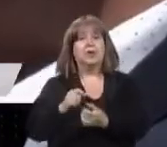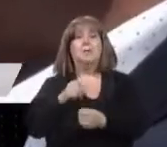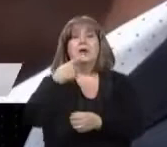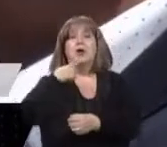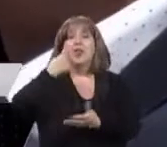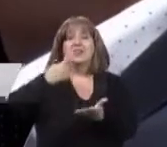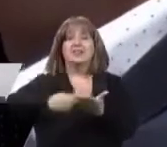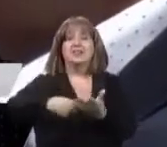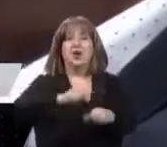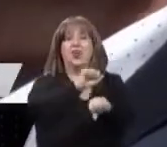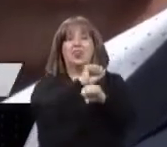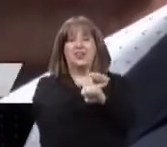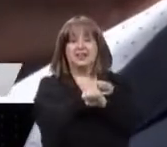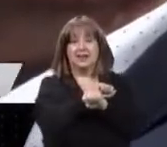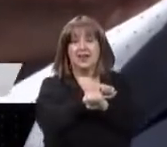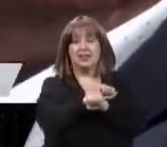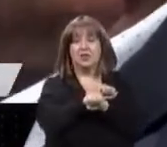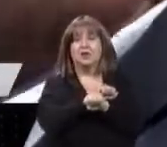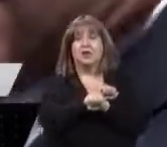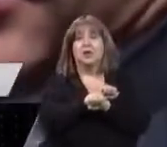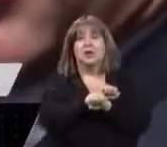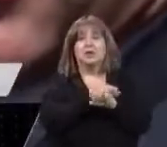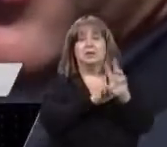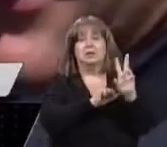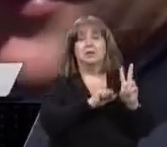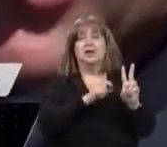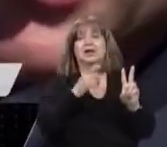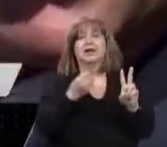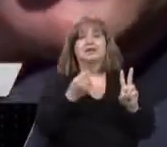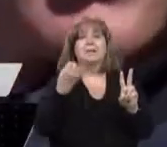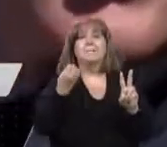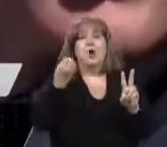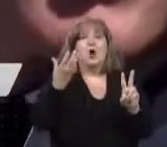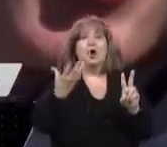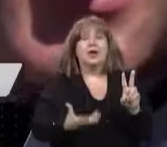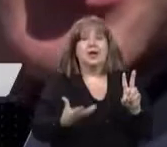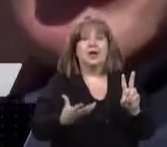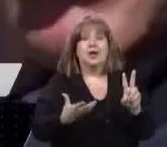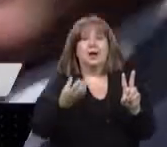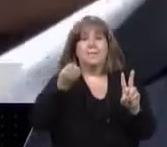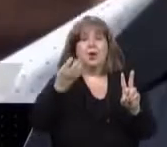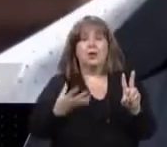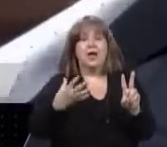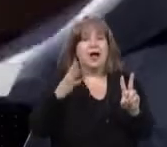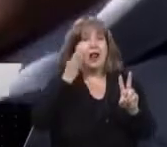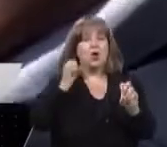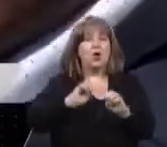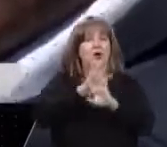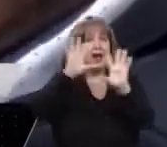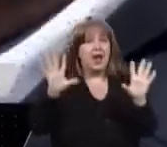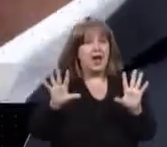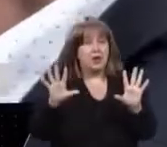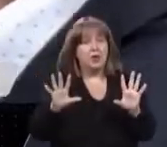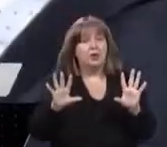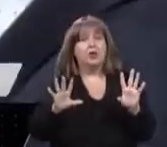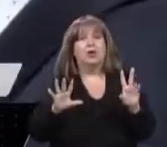persona es una decisión de suma gravedad y que tiene que responder a elementos absolutamente claros y diáfanos